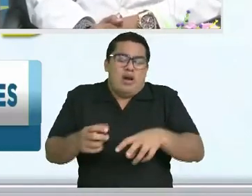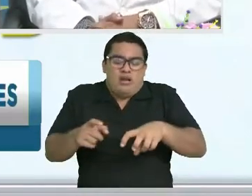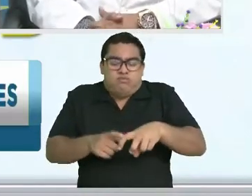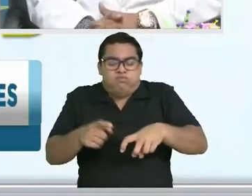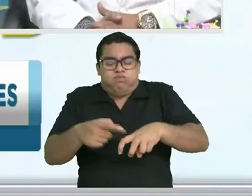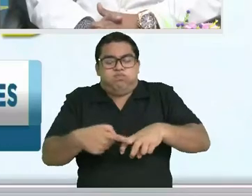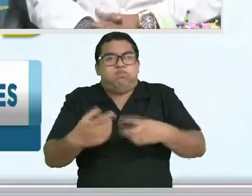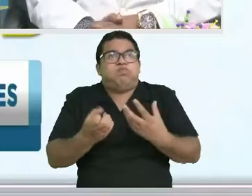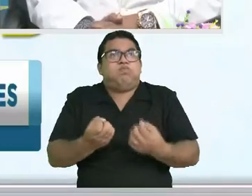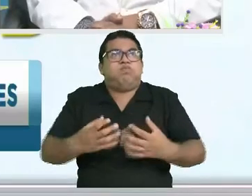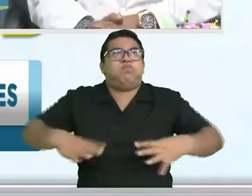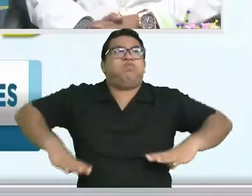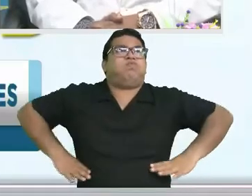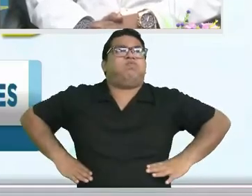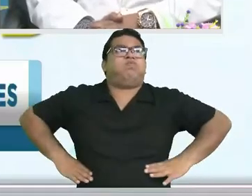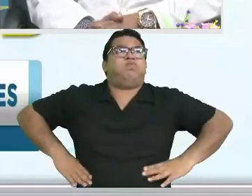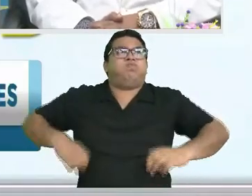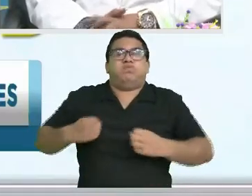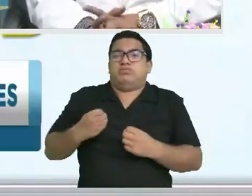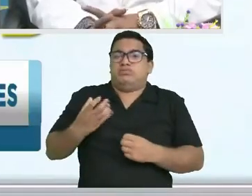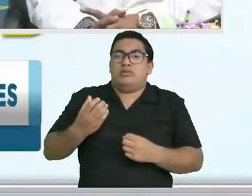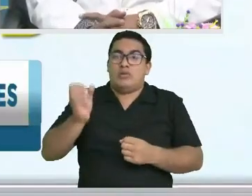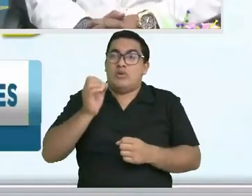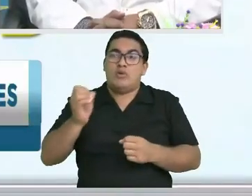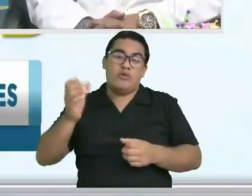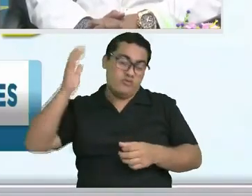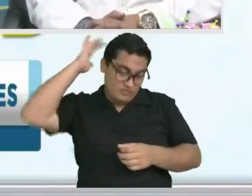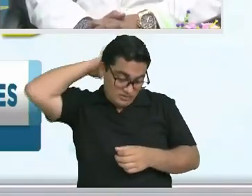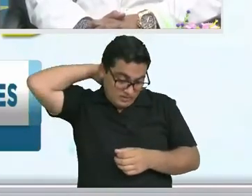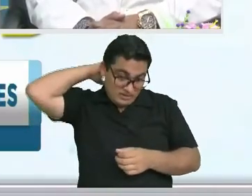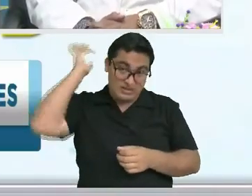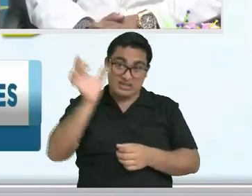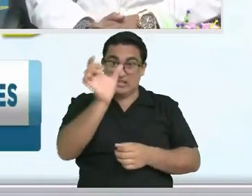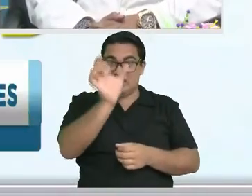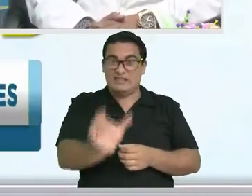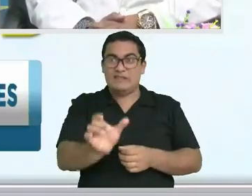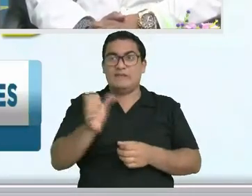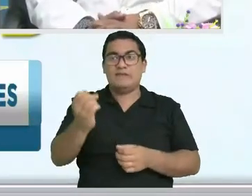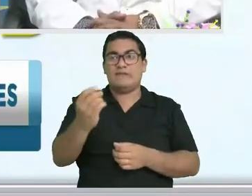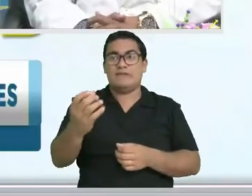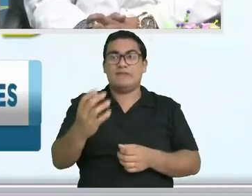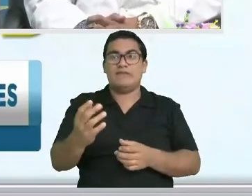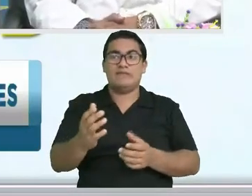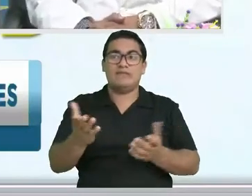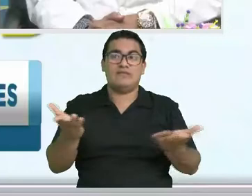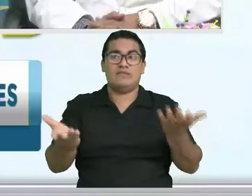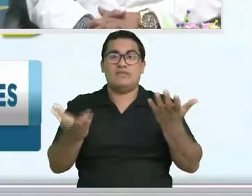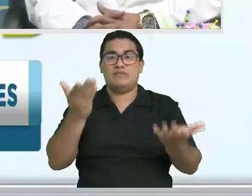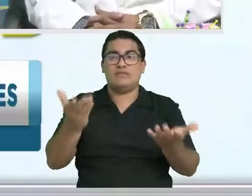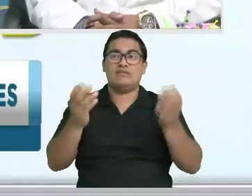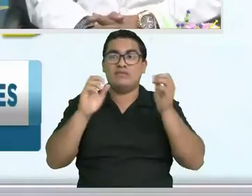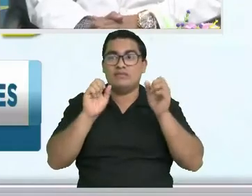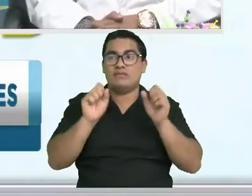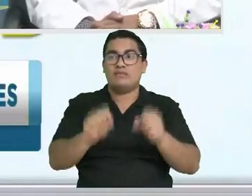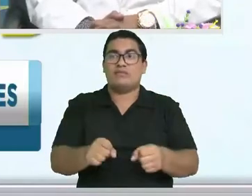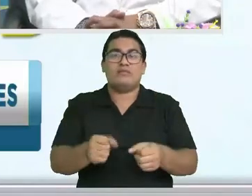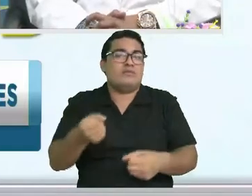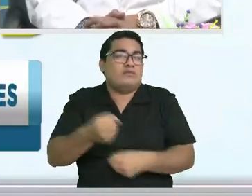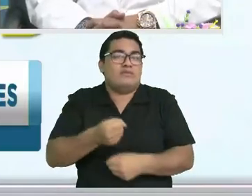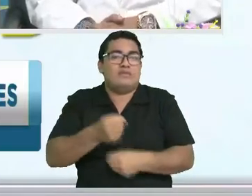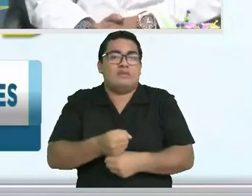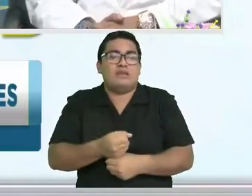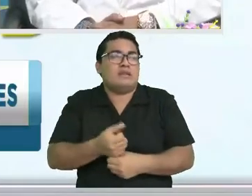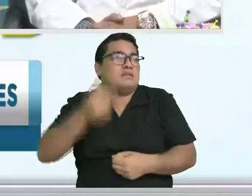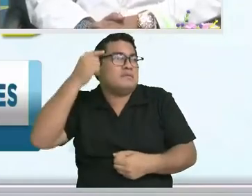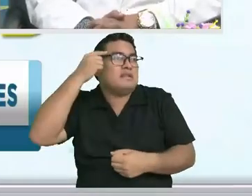rodillas, en mis caderas o mucha tensión. Y te dicen, la tensión muscular de mi cuello es posiblemente por el estrés laboral. Ellas no